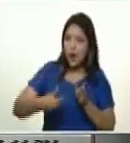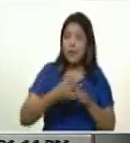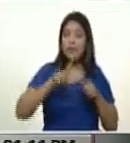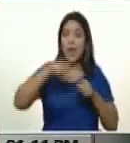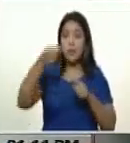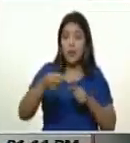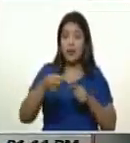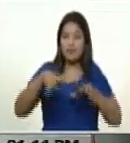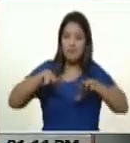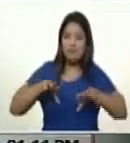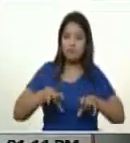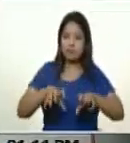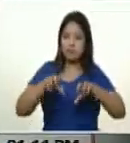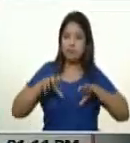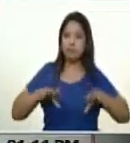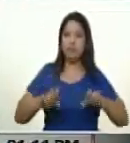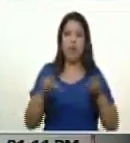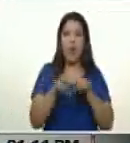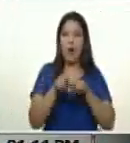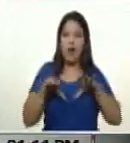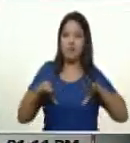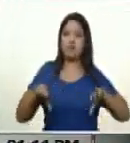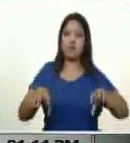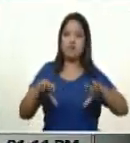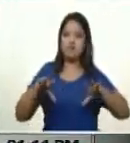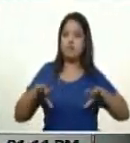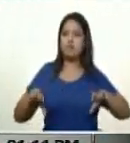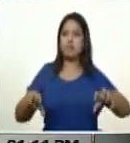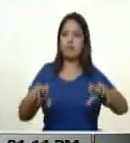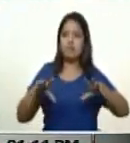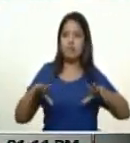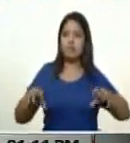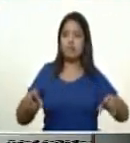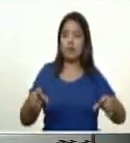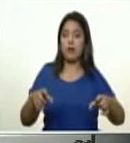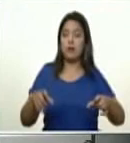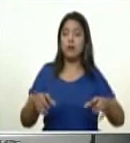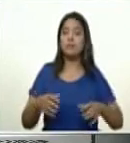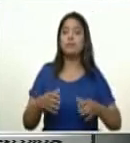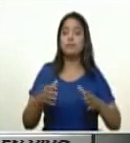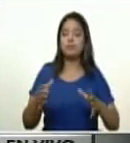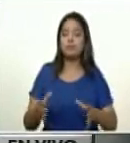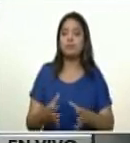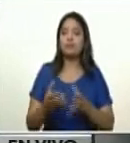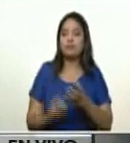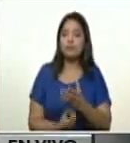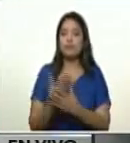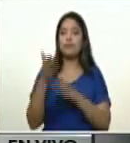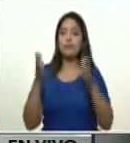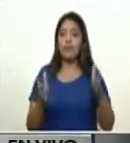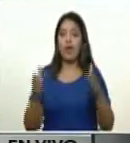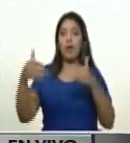esta máquina. Por la extrusora. La extrusora. La amasadora y la extrusora donde sale el bloque. Sale el bloque.